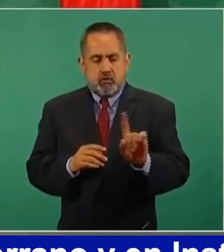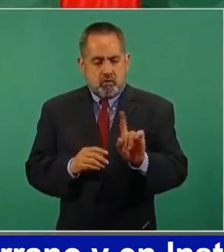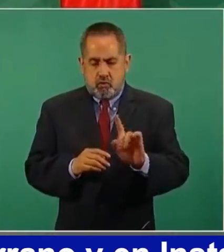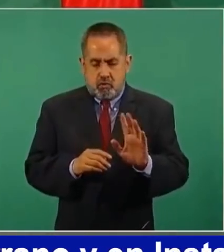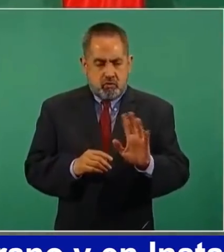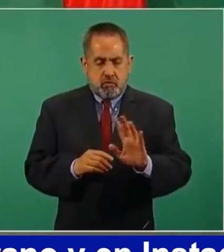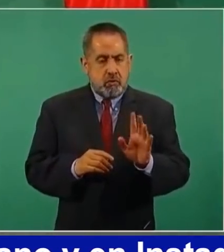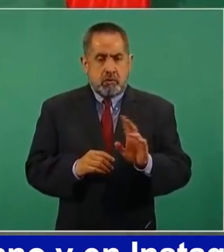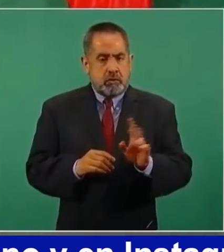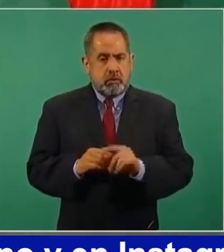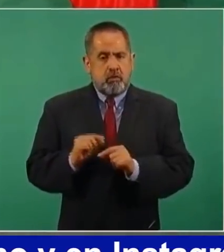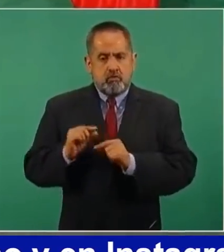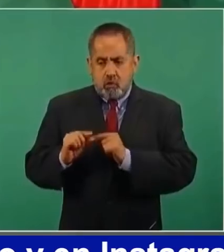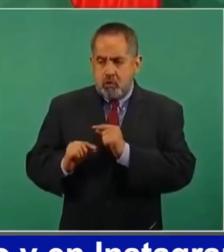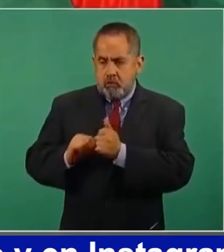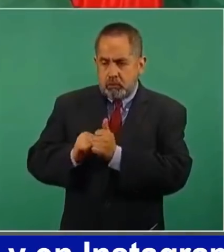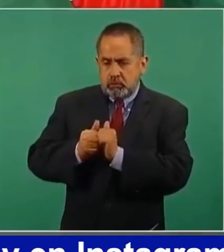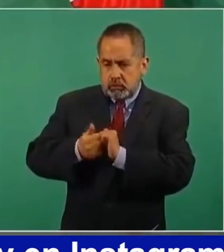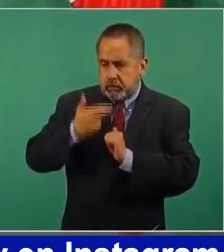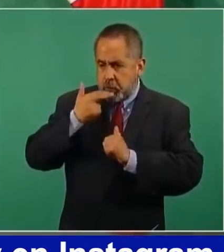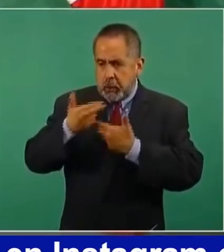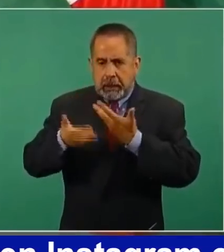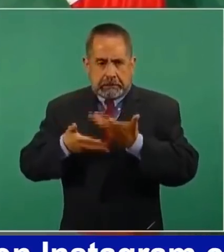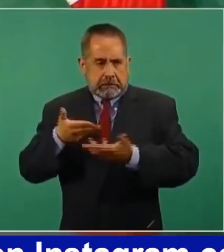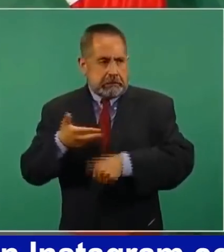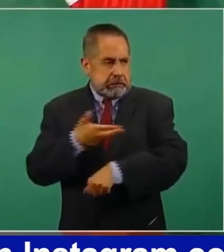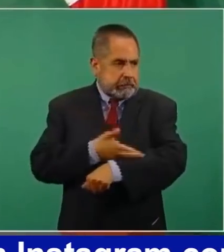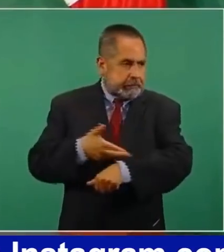y poco a poco mejorando.